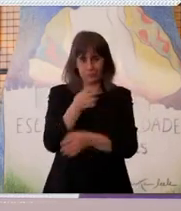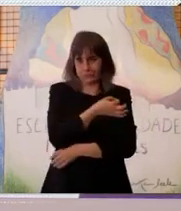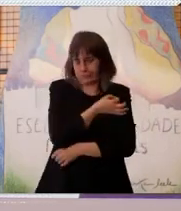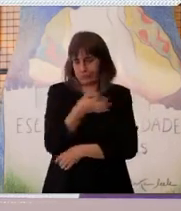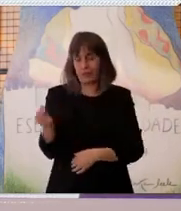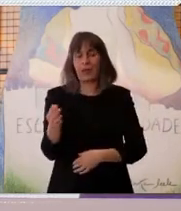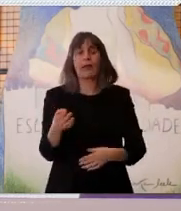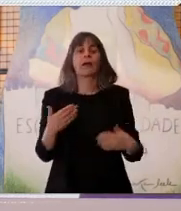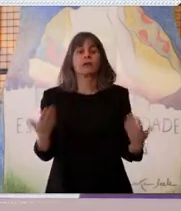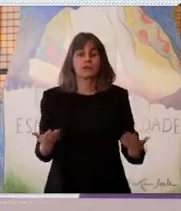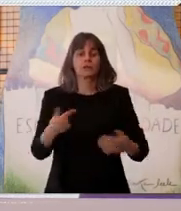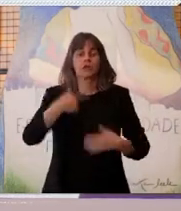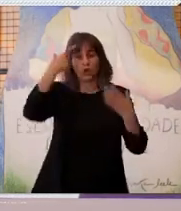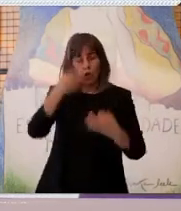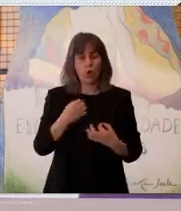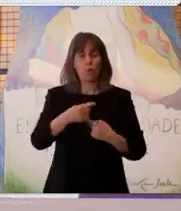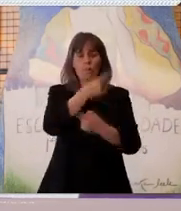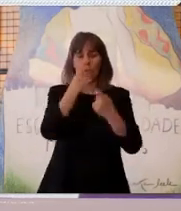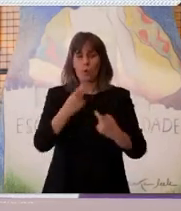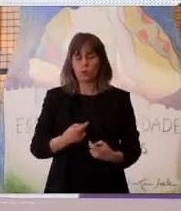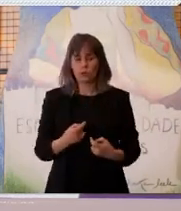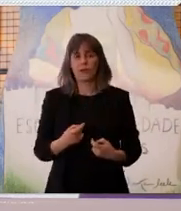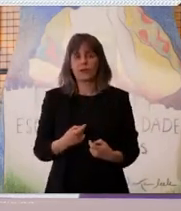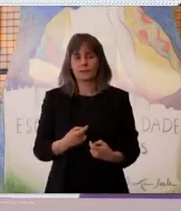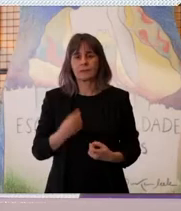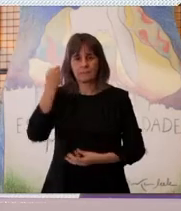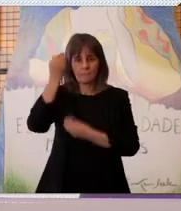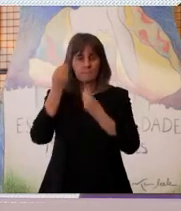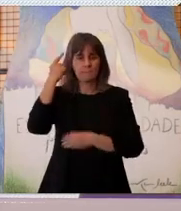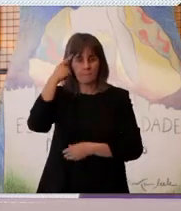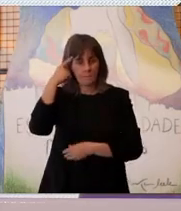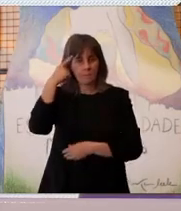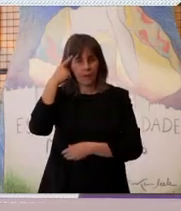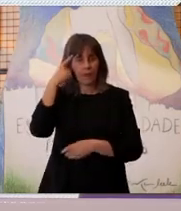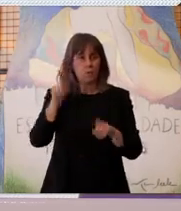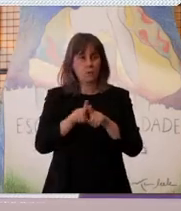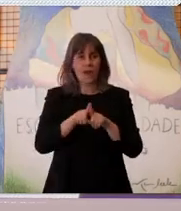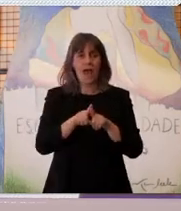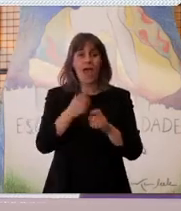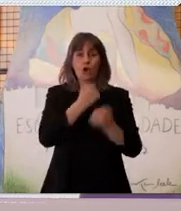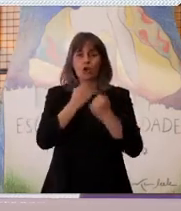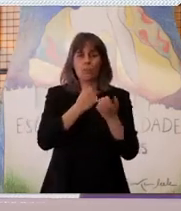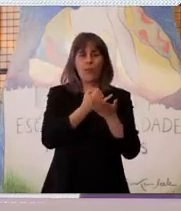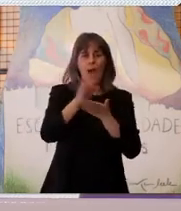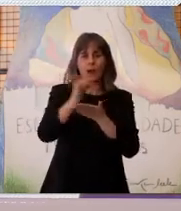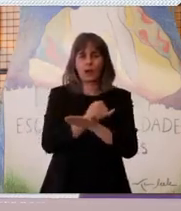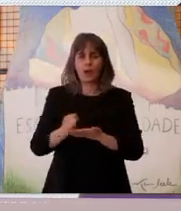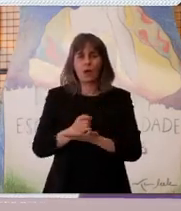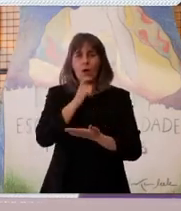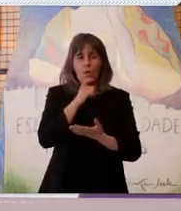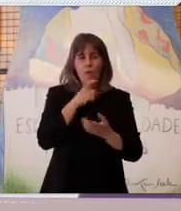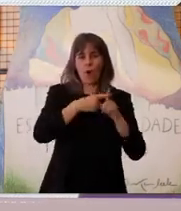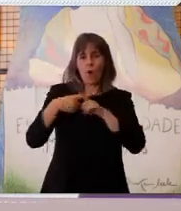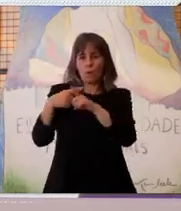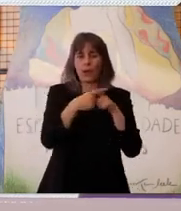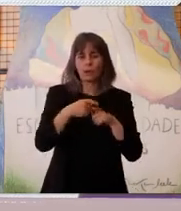yo creo que nos hace esas preguntas no solo o sea nos interpela también la redistribución económica nos interpela también la justicia